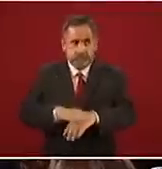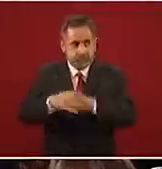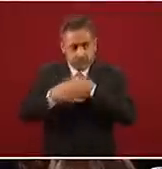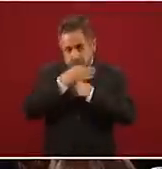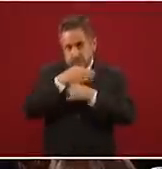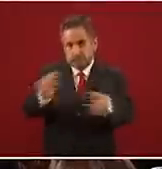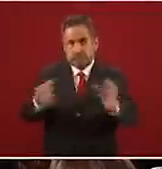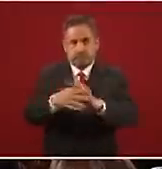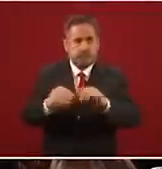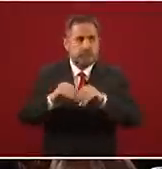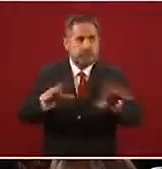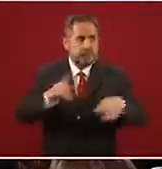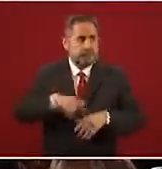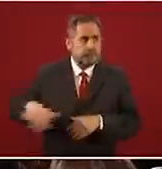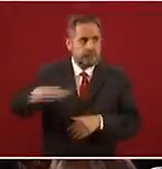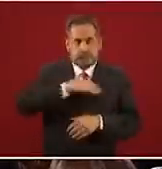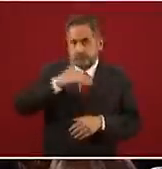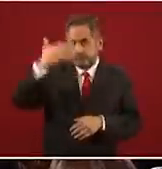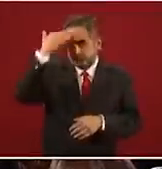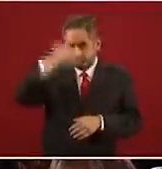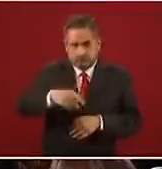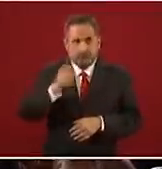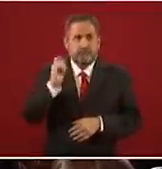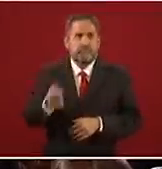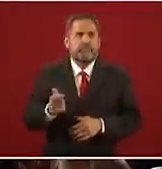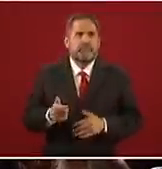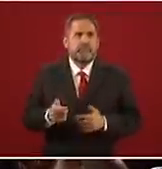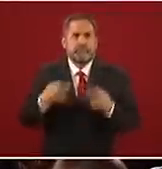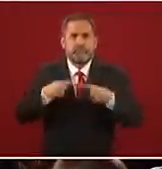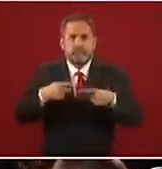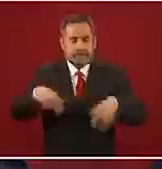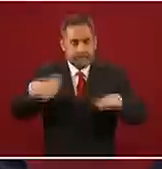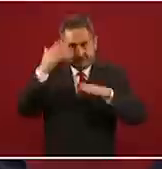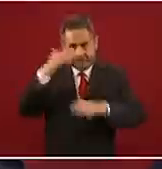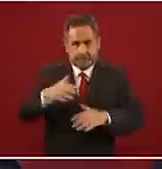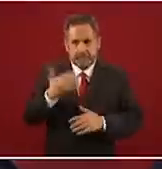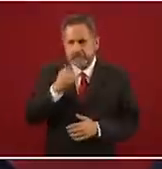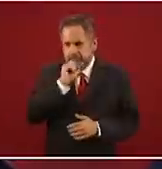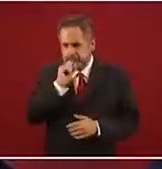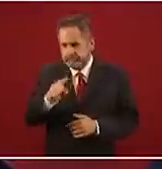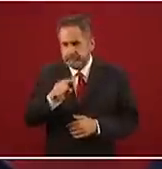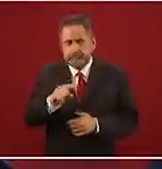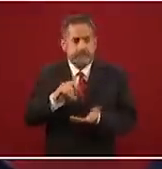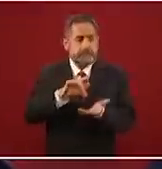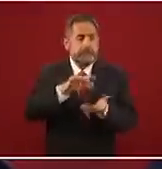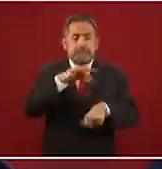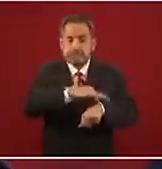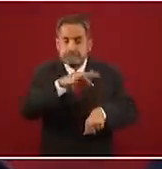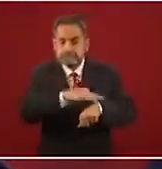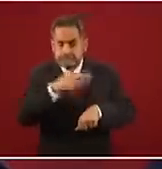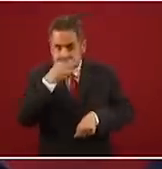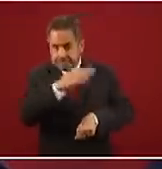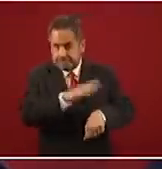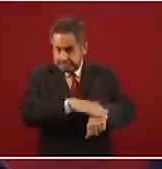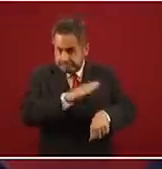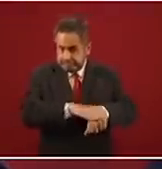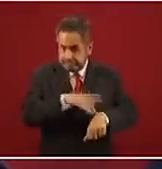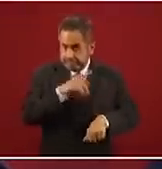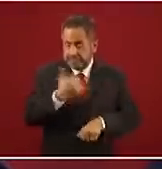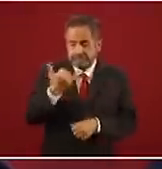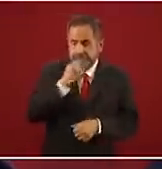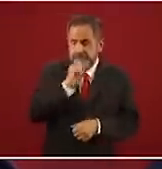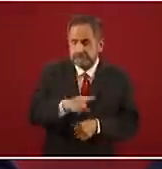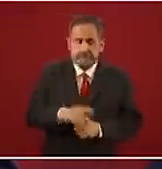hacerlo del conocimiento de la gente y también de los médicos y de los